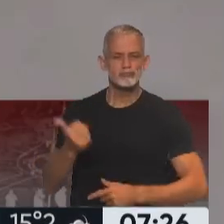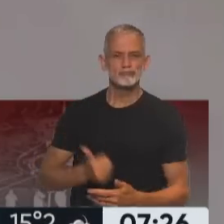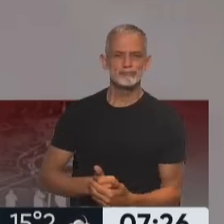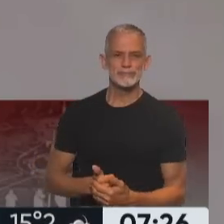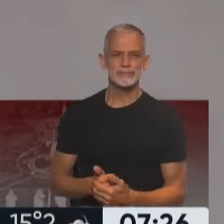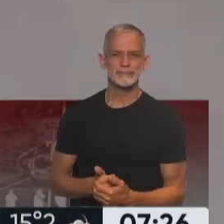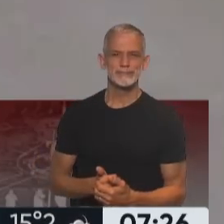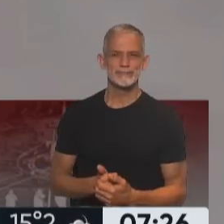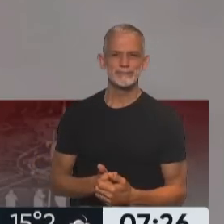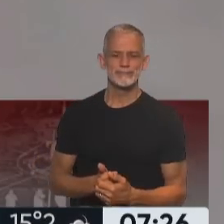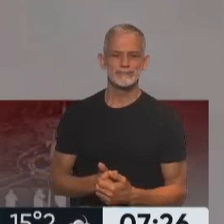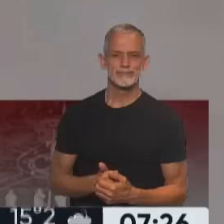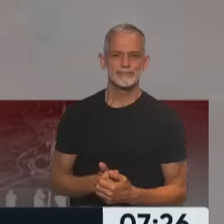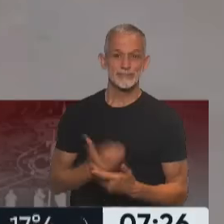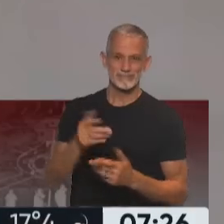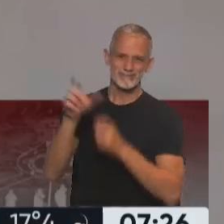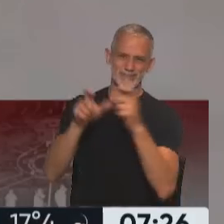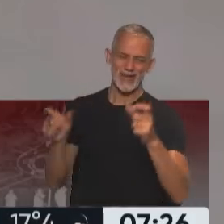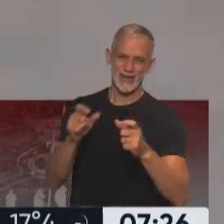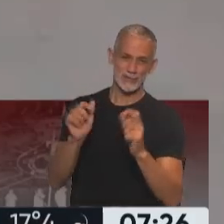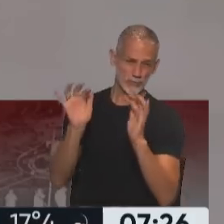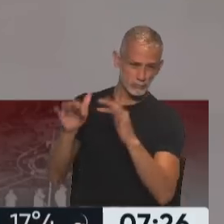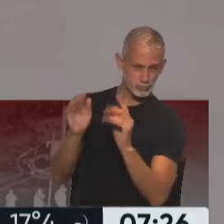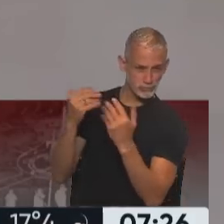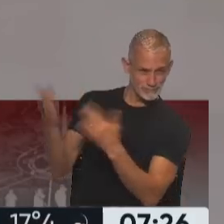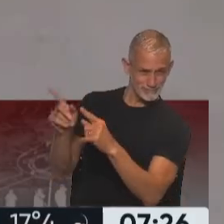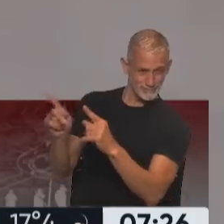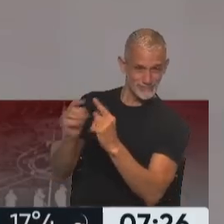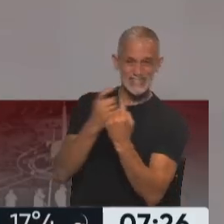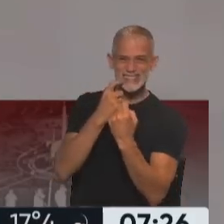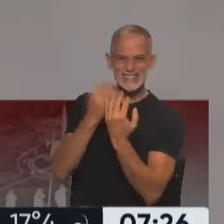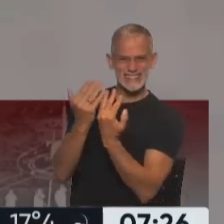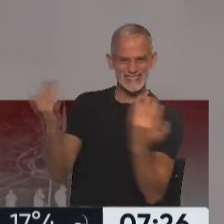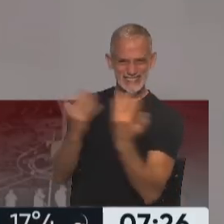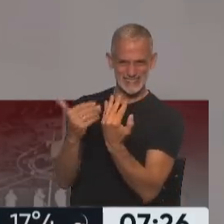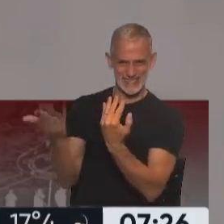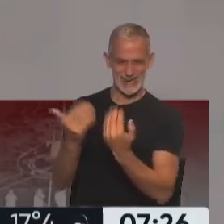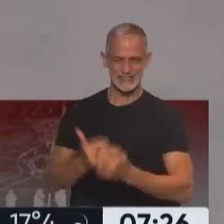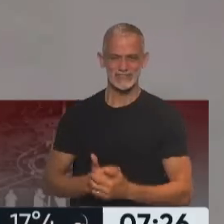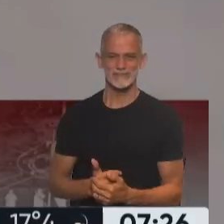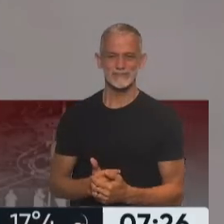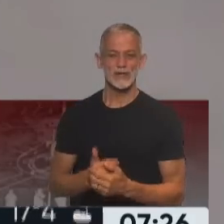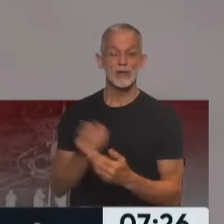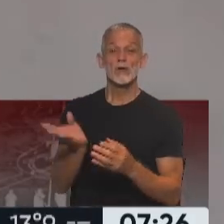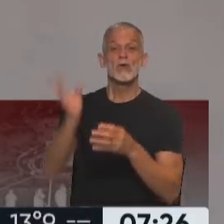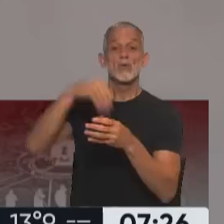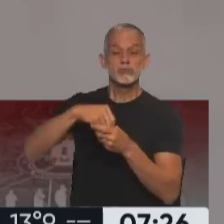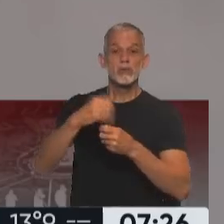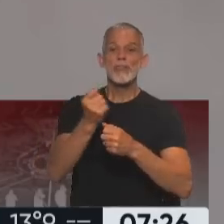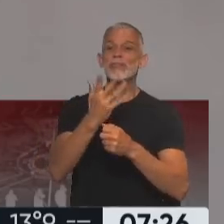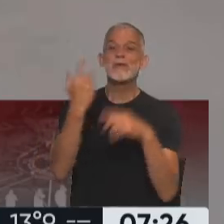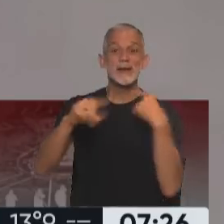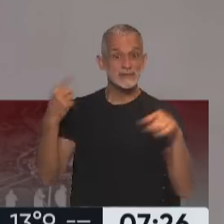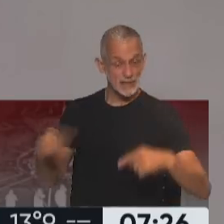Bueno, vemos a la gente, ya hay una multitud, ya al costado, claro. Pero claro. Sumar a la diversidad Sí. que